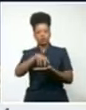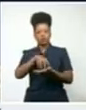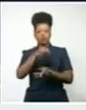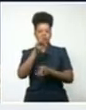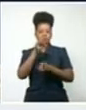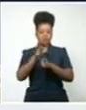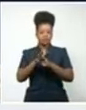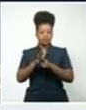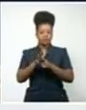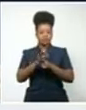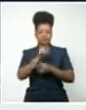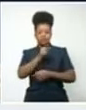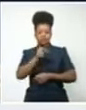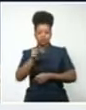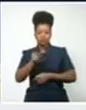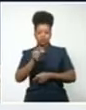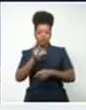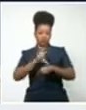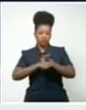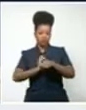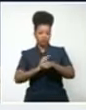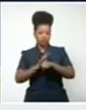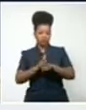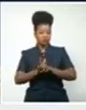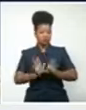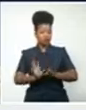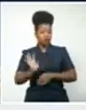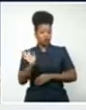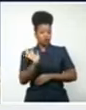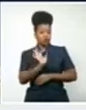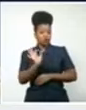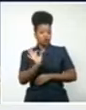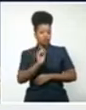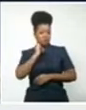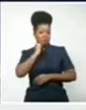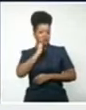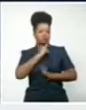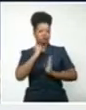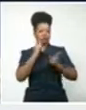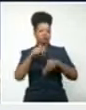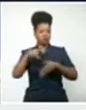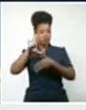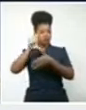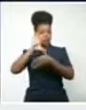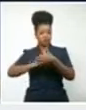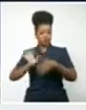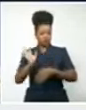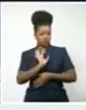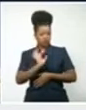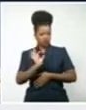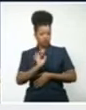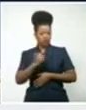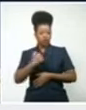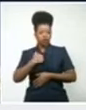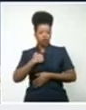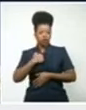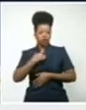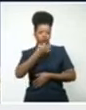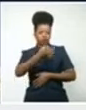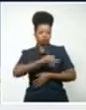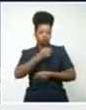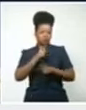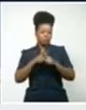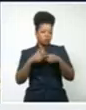virus, aunque todavía no es el que más fallecidos ha registrado. Yo digo esto